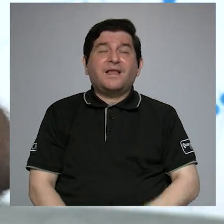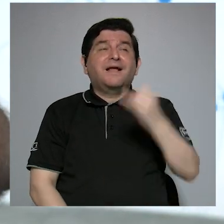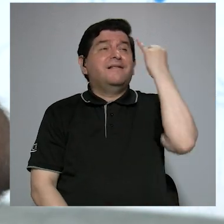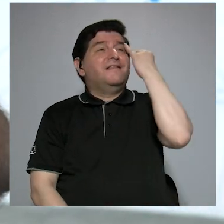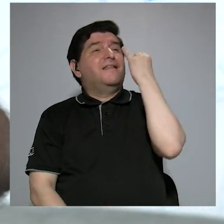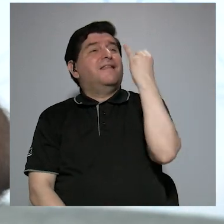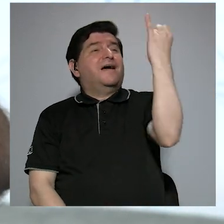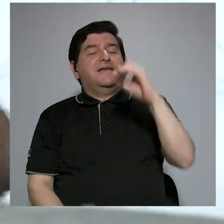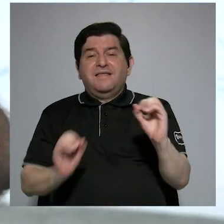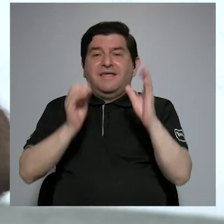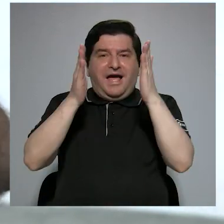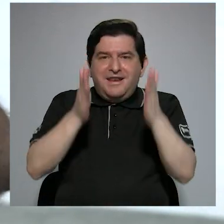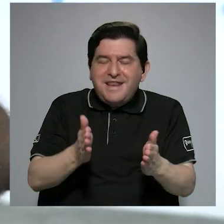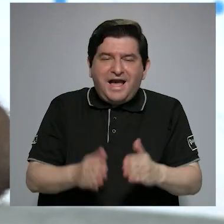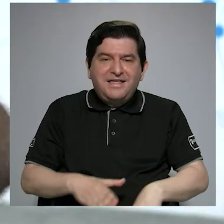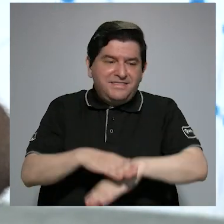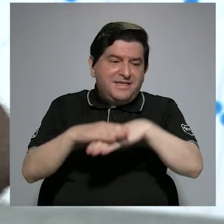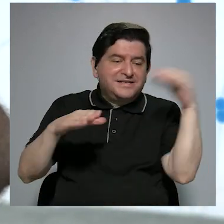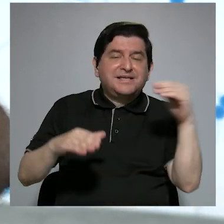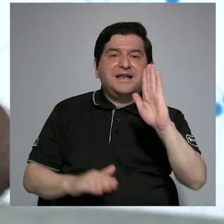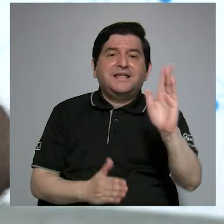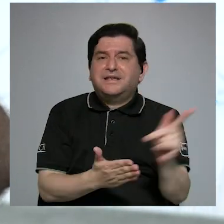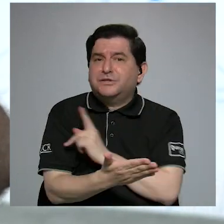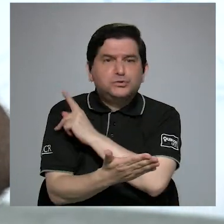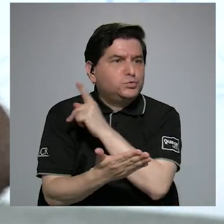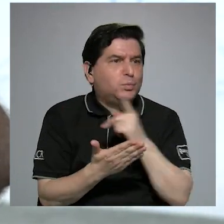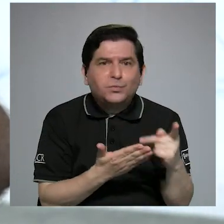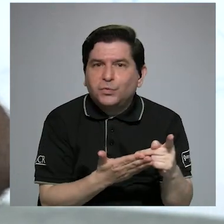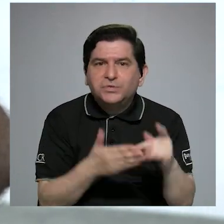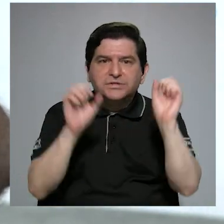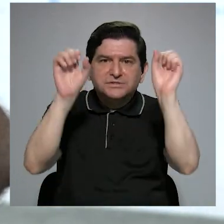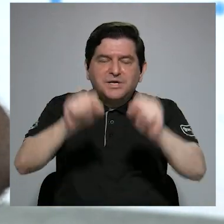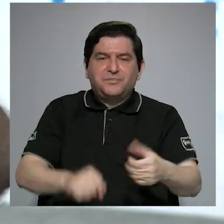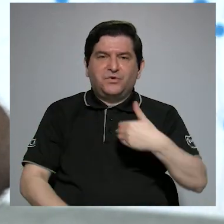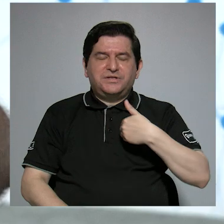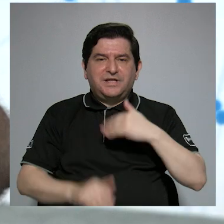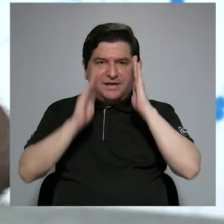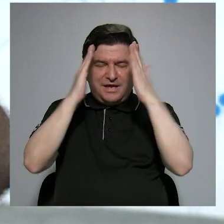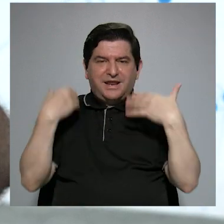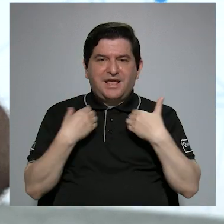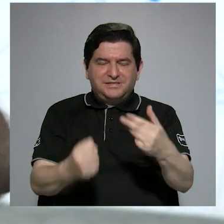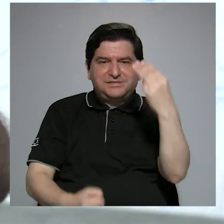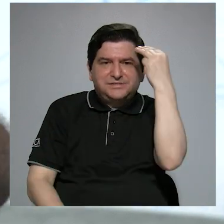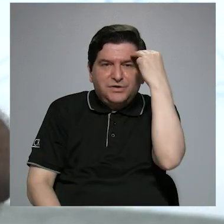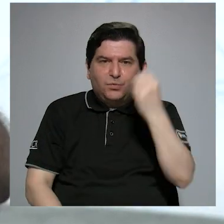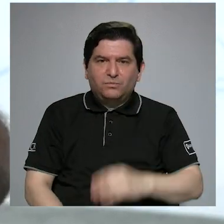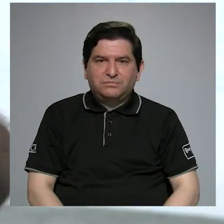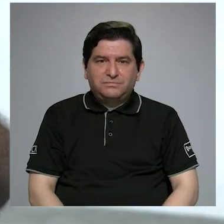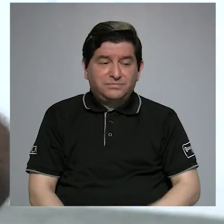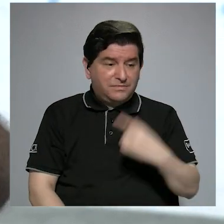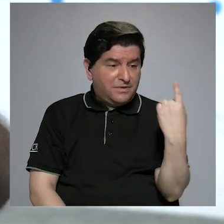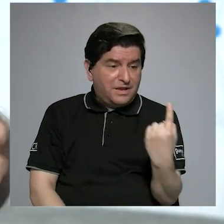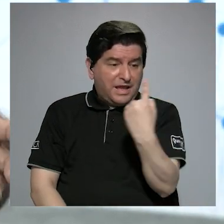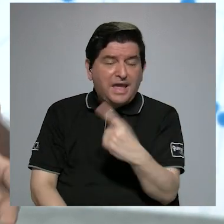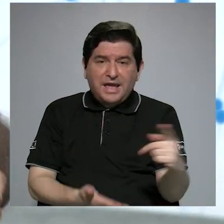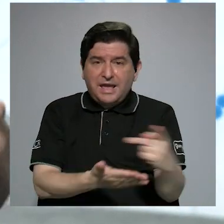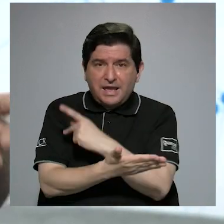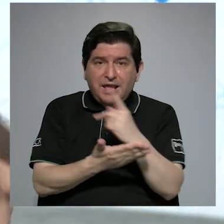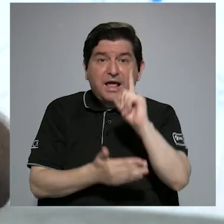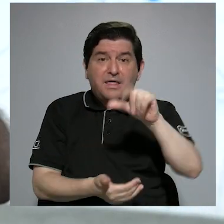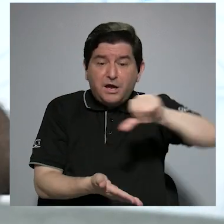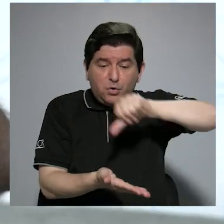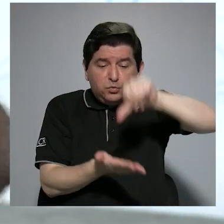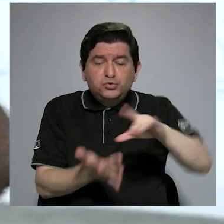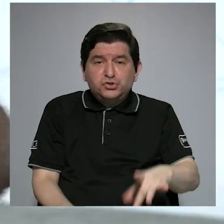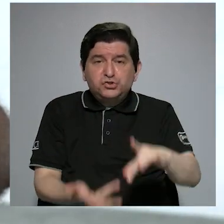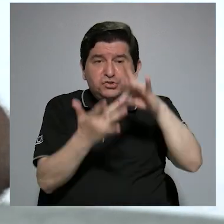Nuestro ideal es que nadie tenga que salir de su provincia para poder recibir atención en salud mental. Es decir, que en cada provincia haya un